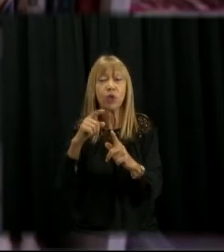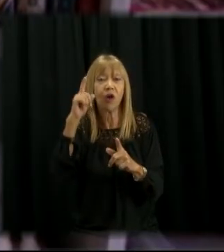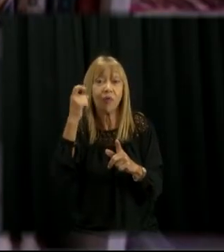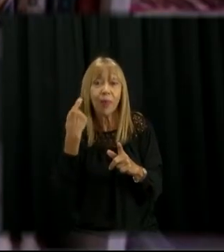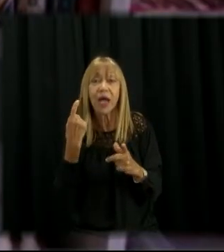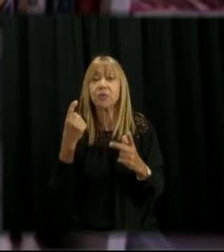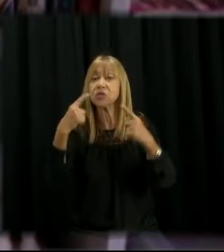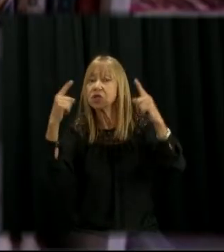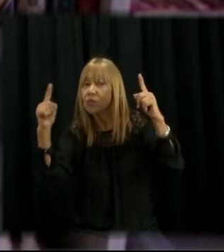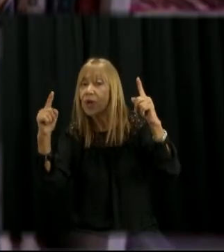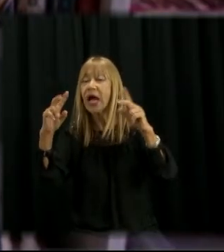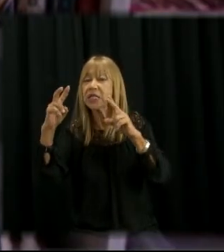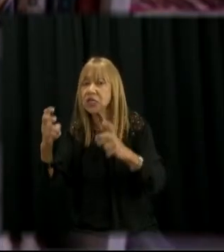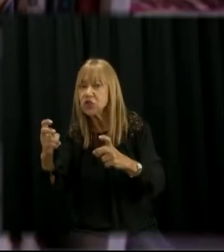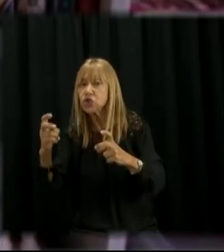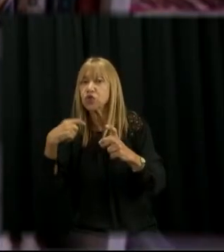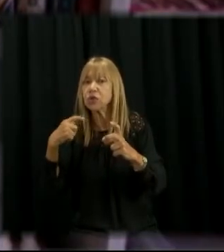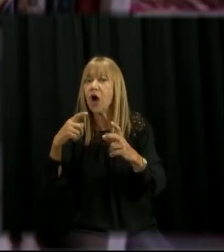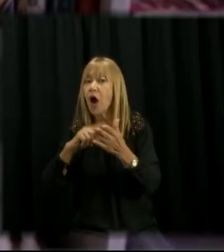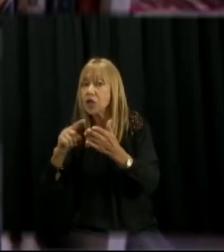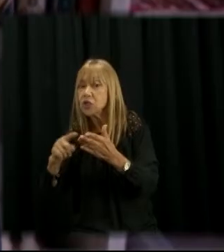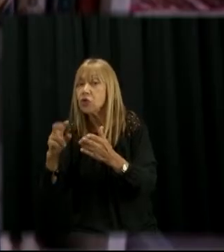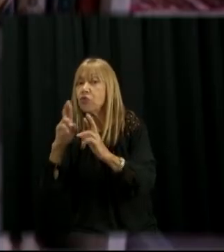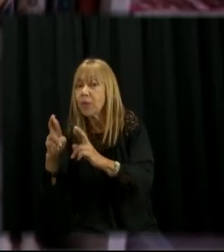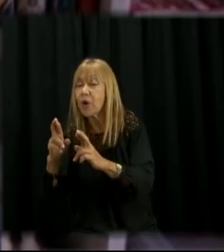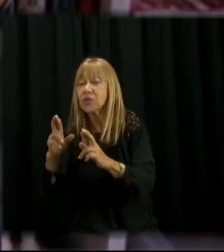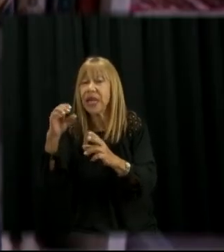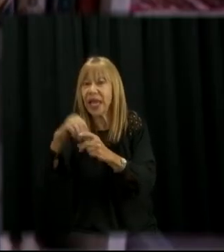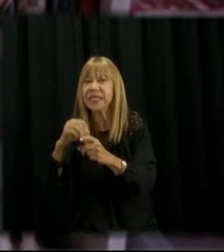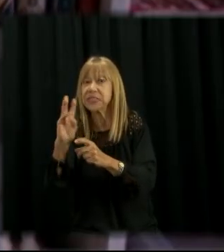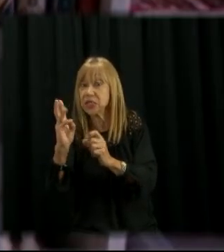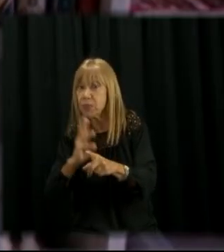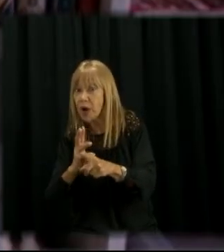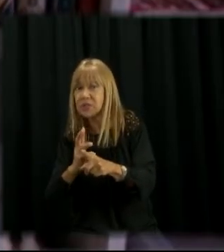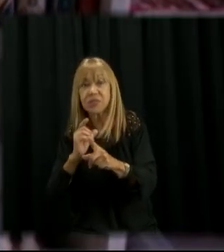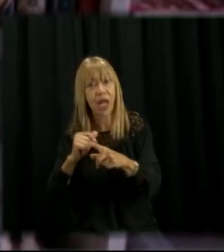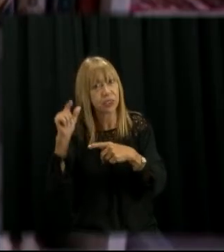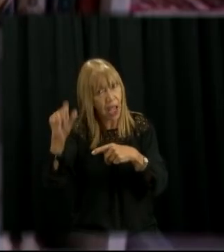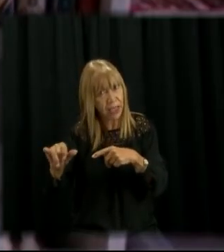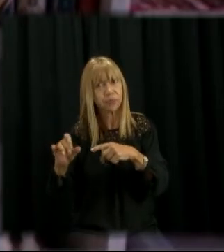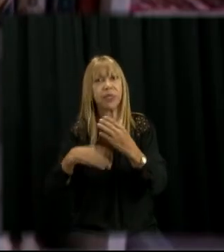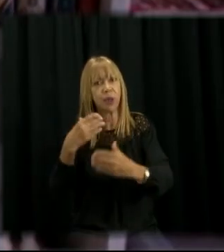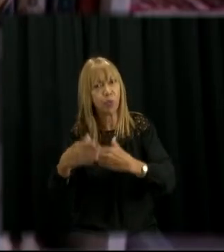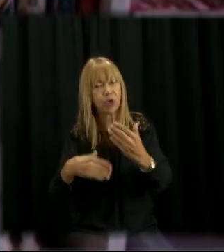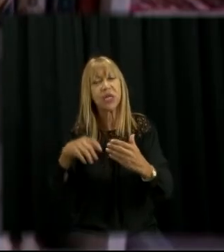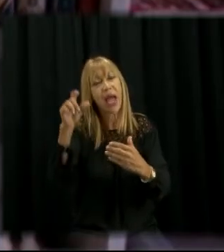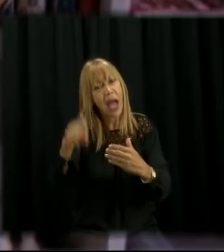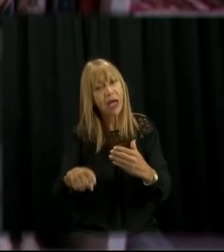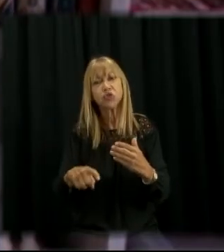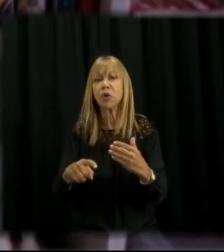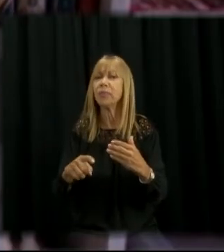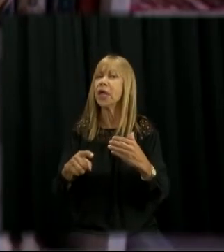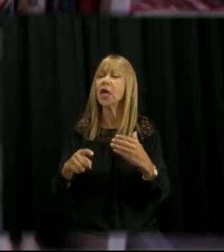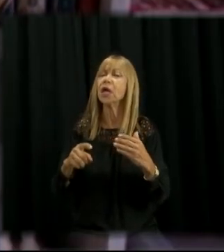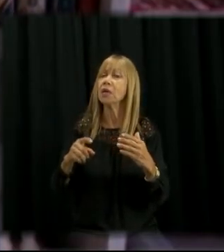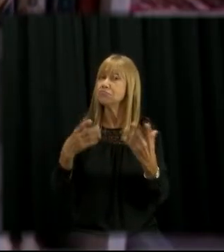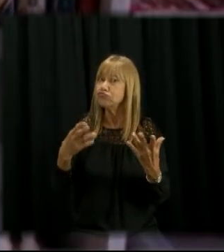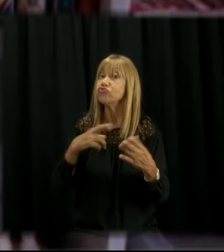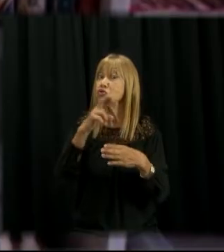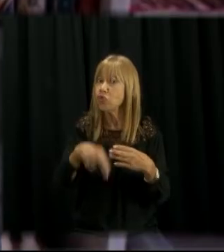que es recurrente. En el pasado, cuando el gobierno se ha tenido exitoso para hacer informes auditados en 6 meses, tiene